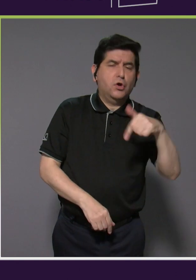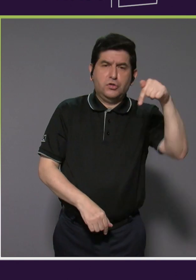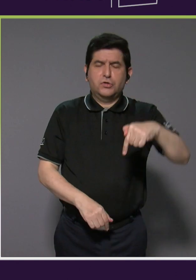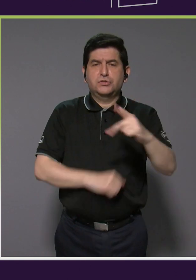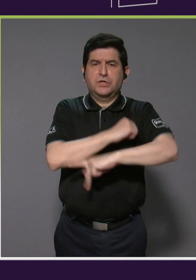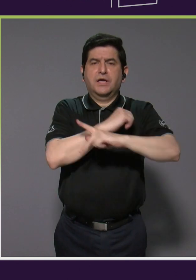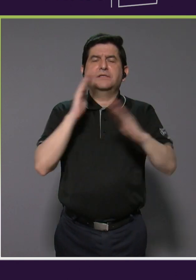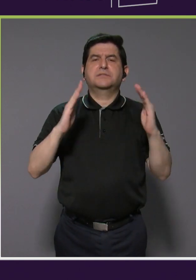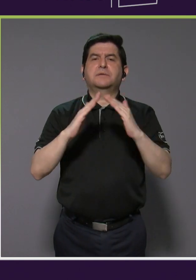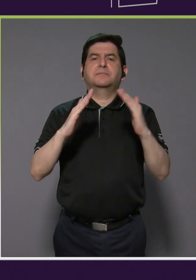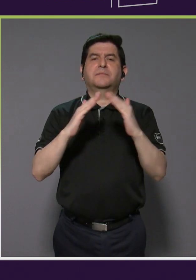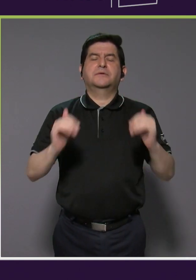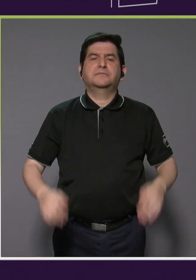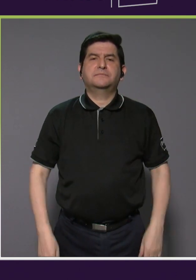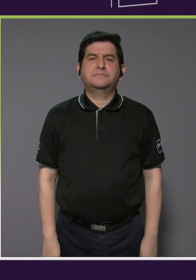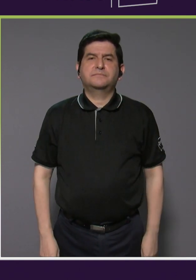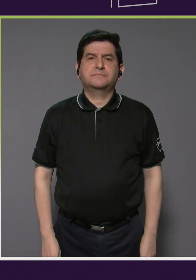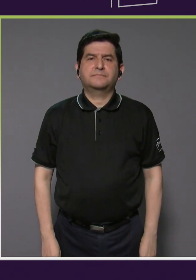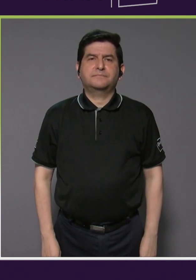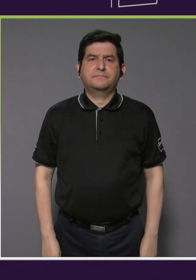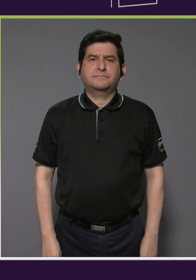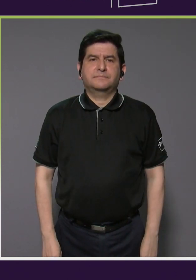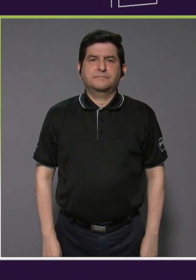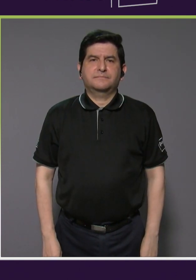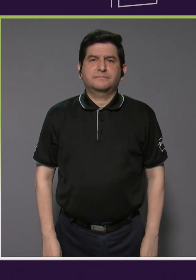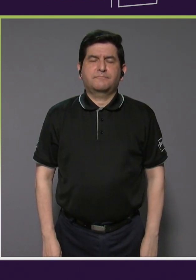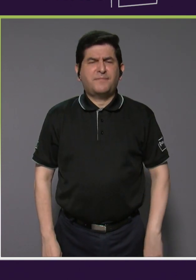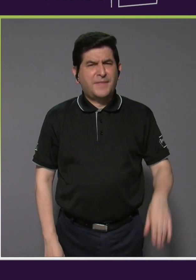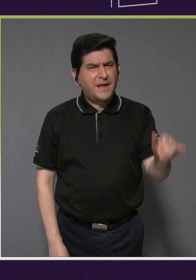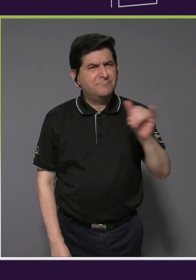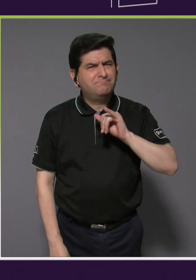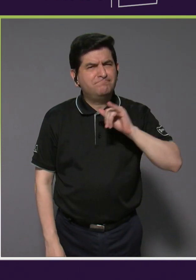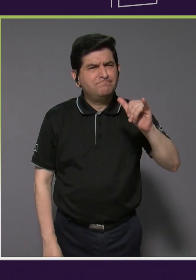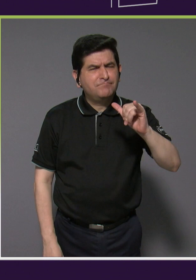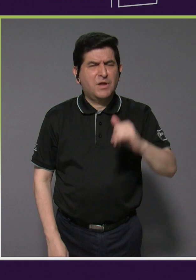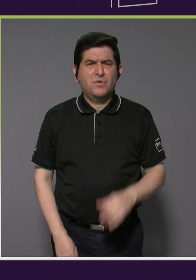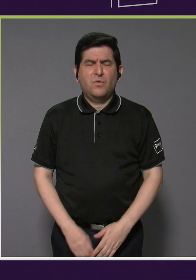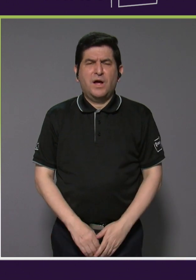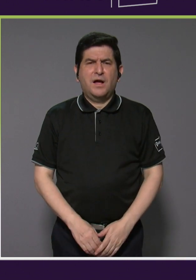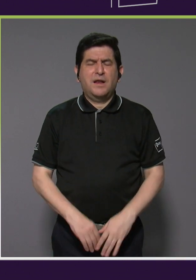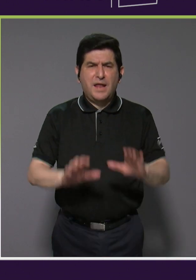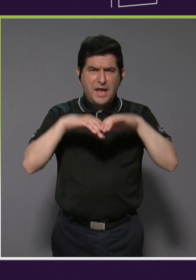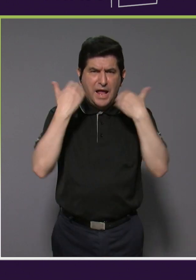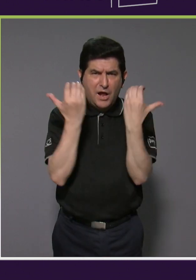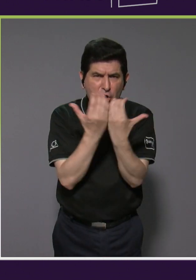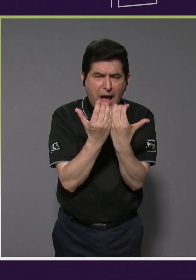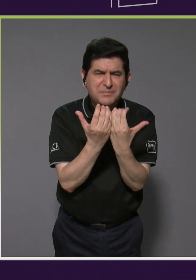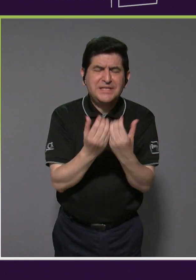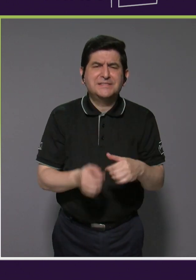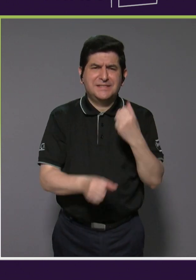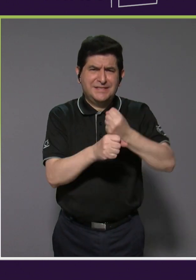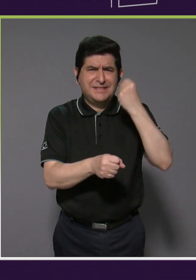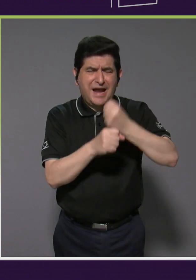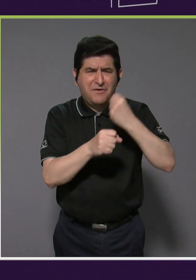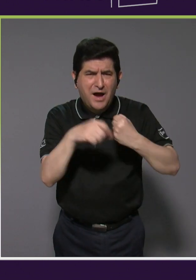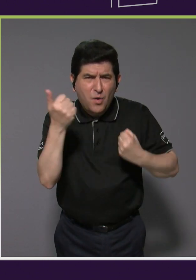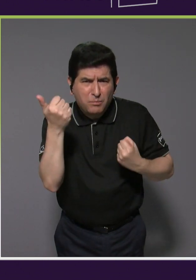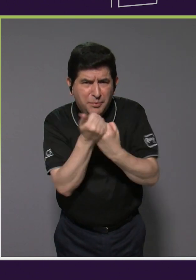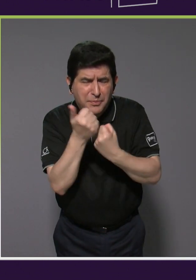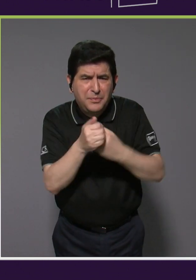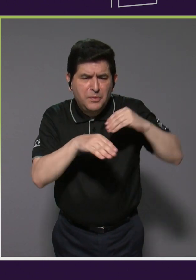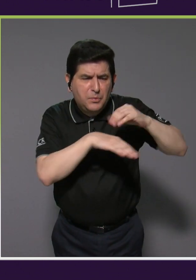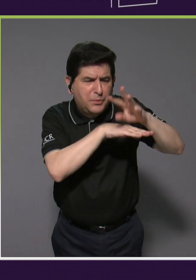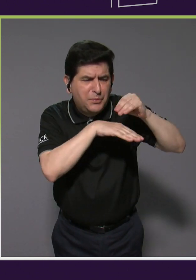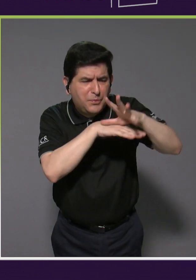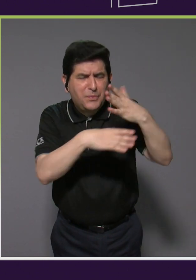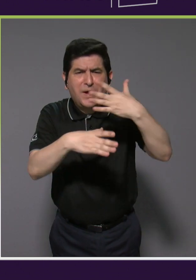en este país. Claro, y también, bueno, desde CONAPDIS se ha apoyado también ese trabajo de incidencia